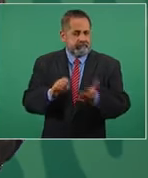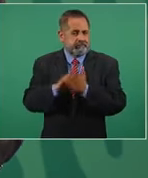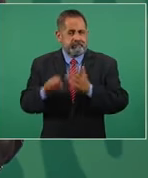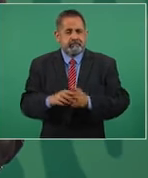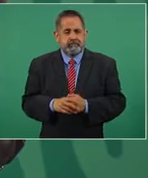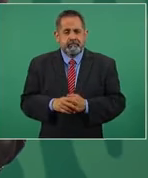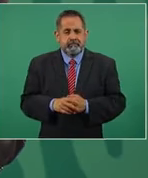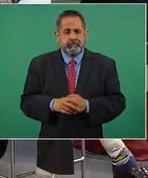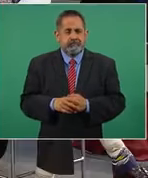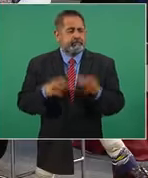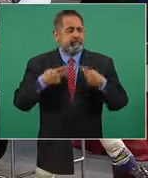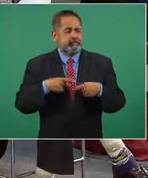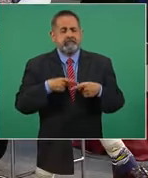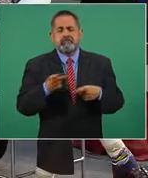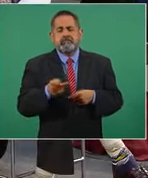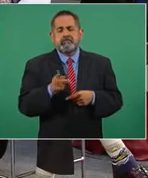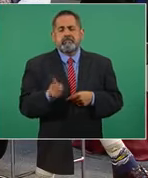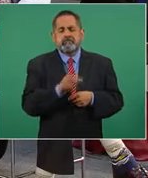era una población